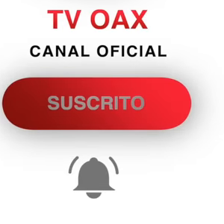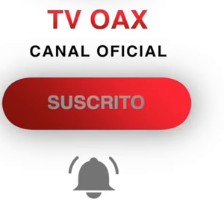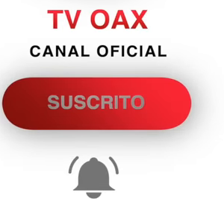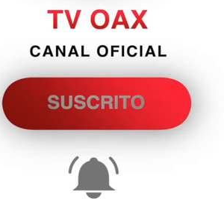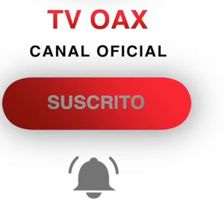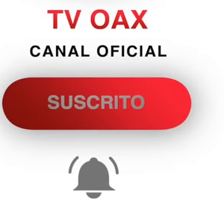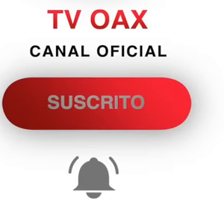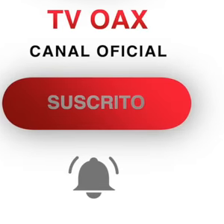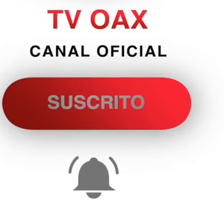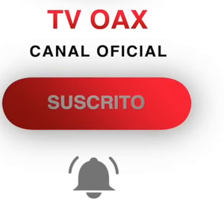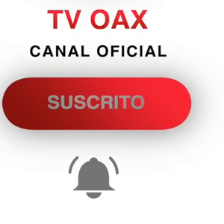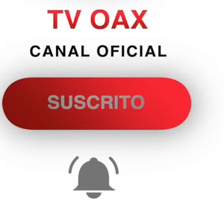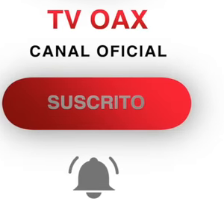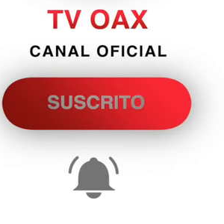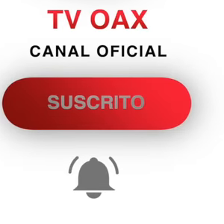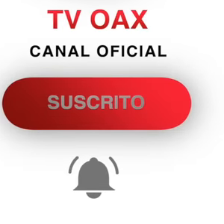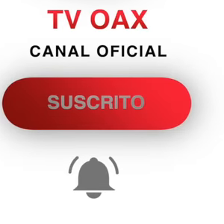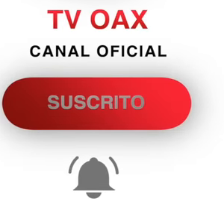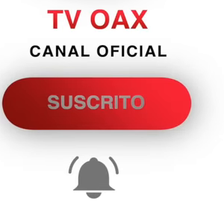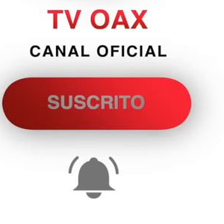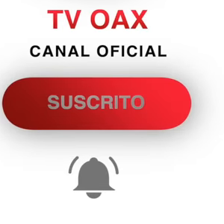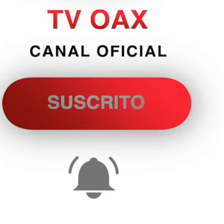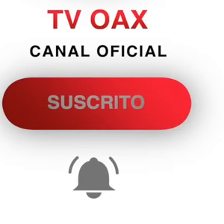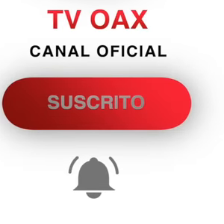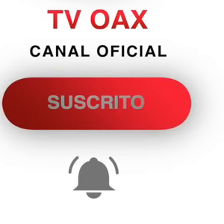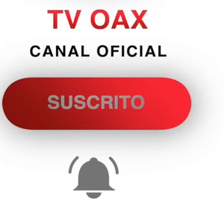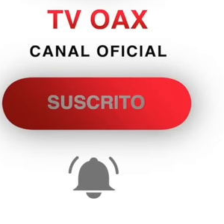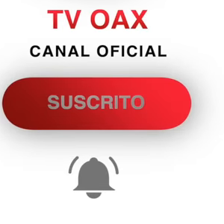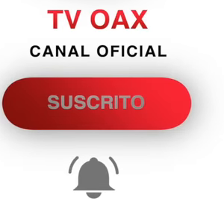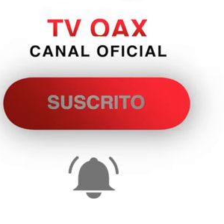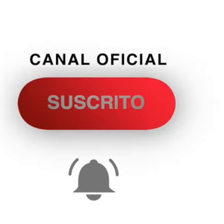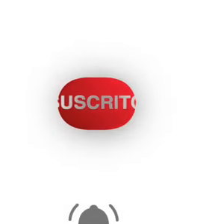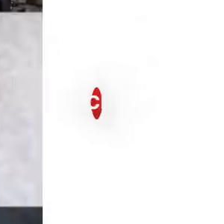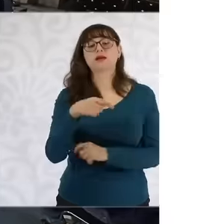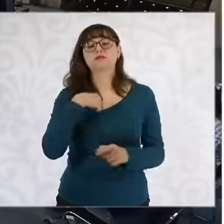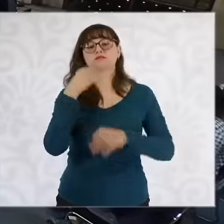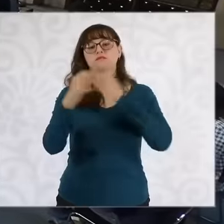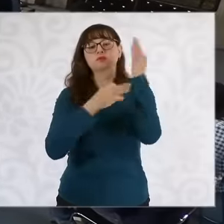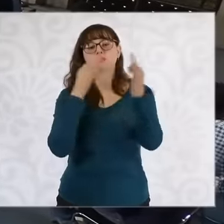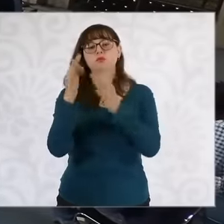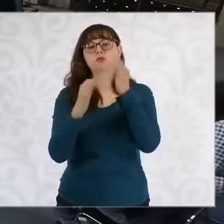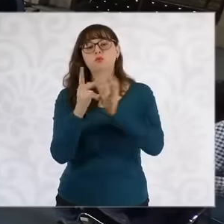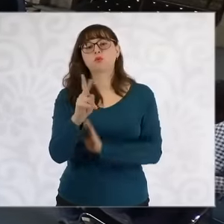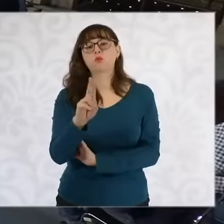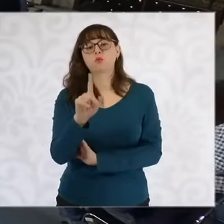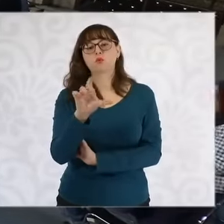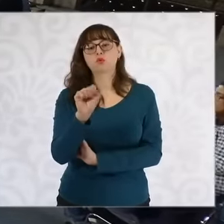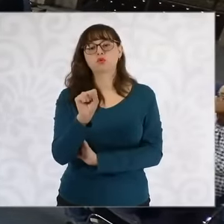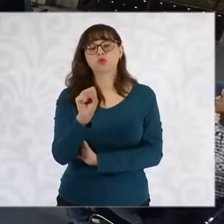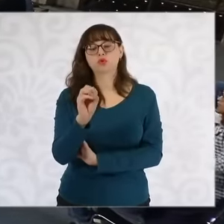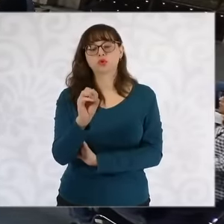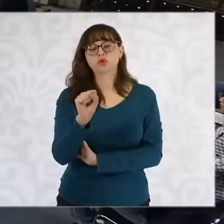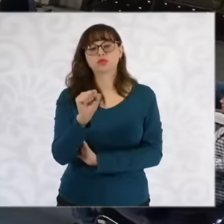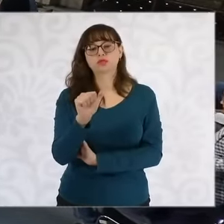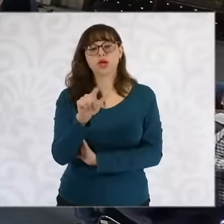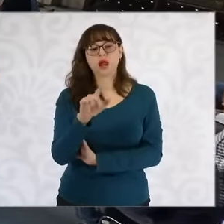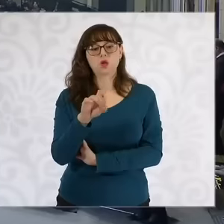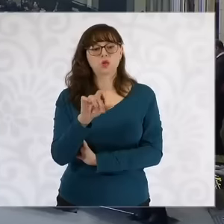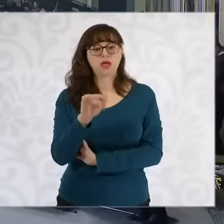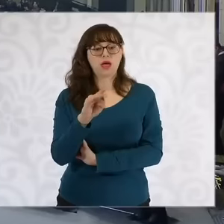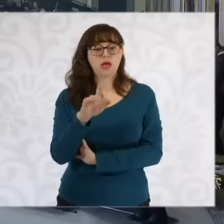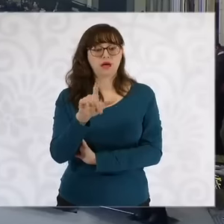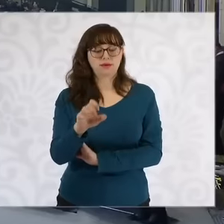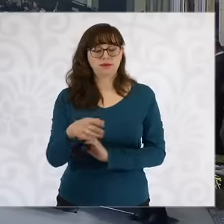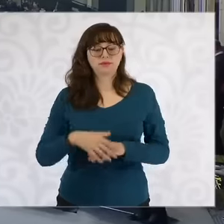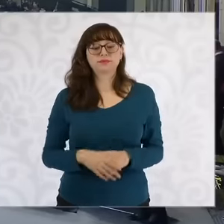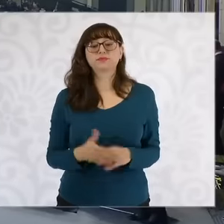Gracias, presidenta. Muy buenos días a todas y a todos. Liliana Noble de Pulso Saludable. Presidenta, el miércoles pasado tuve la oportunidad de estar en el